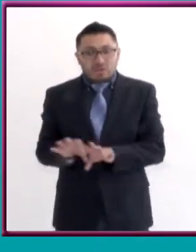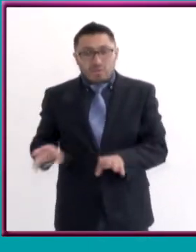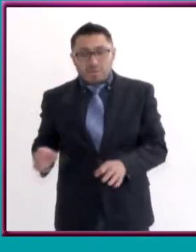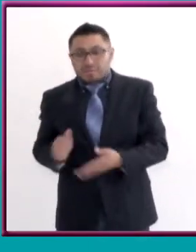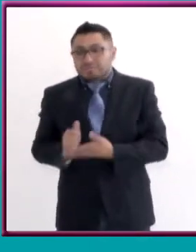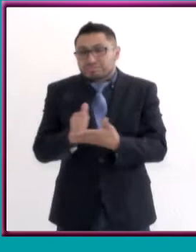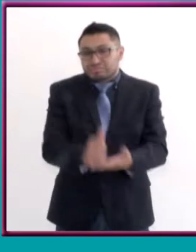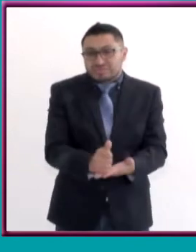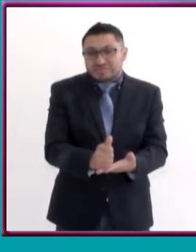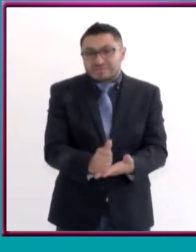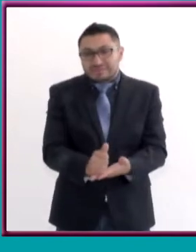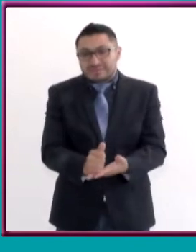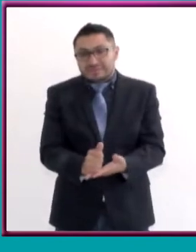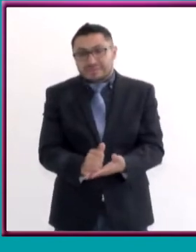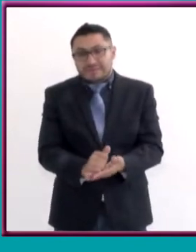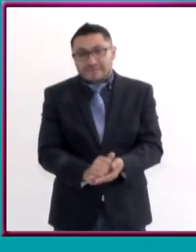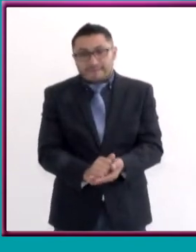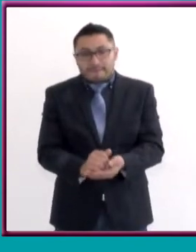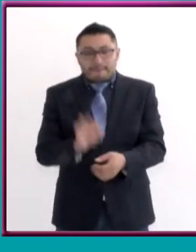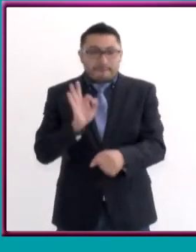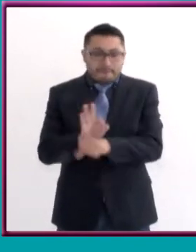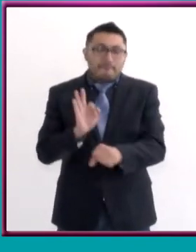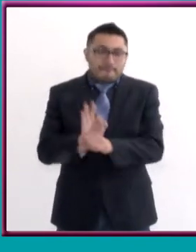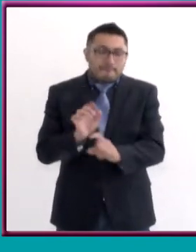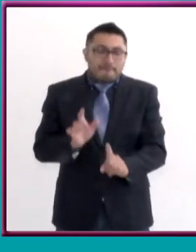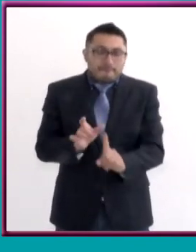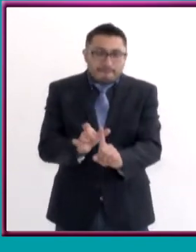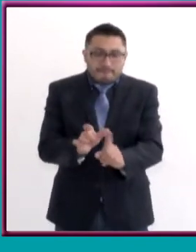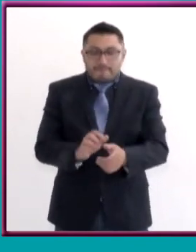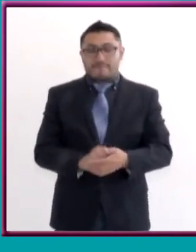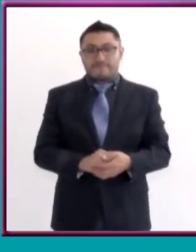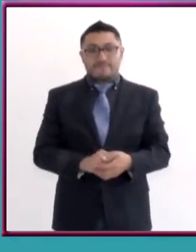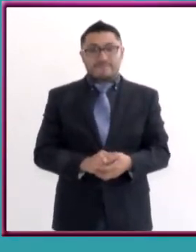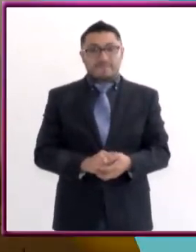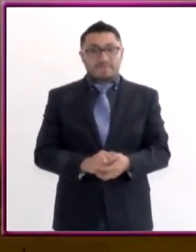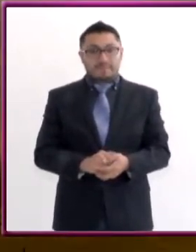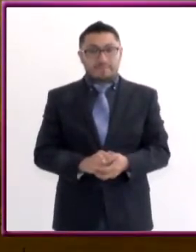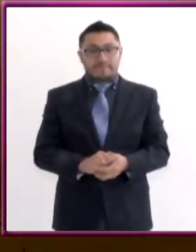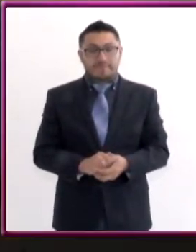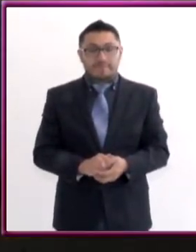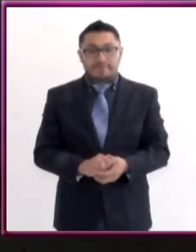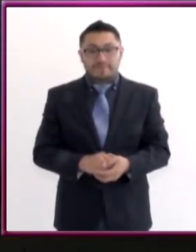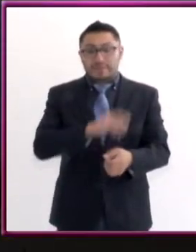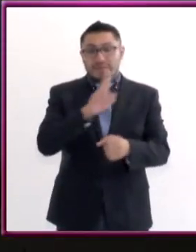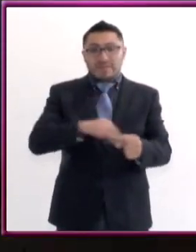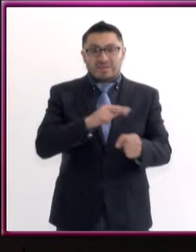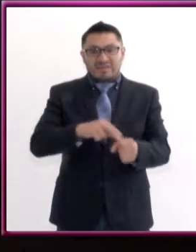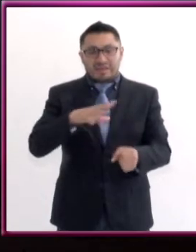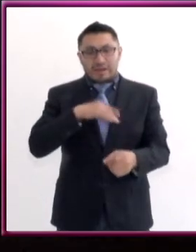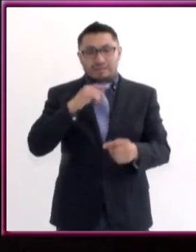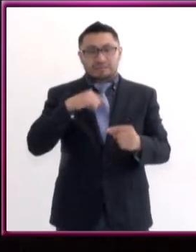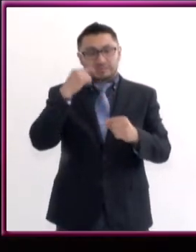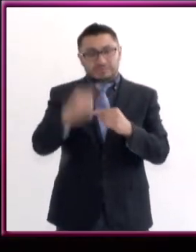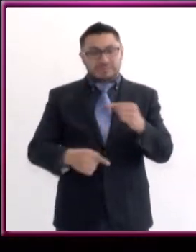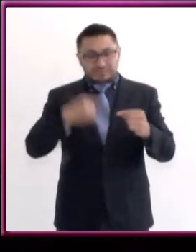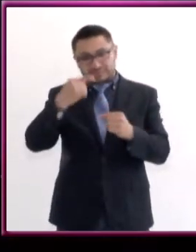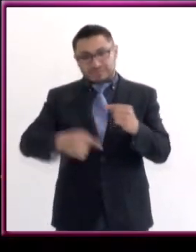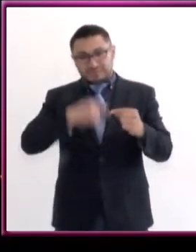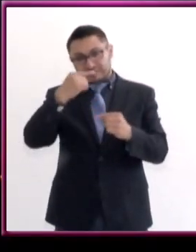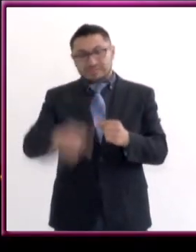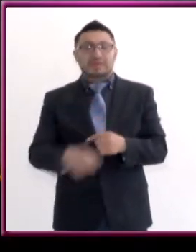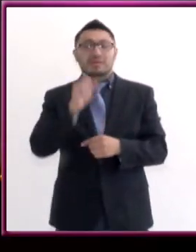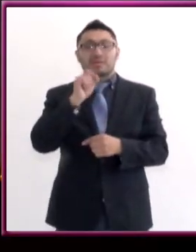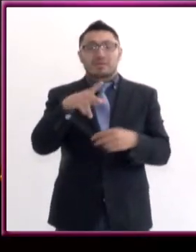ayudarlo. Sabe que está herido, igual está hasta muerto, pero está ahí protegiéndolo. La naturaleza está llena de ciclos,